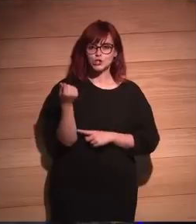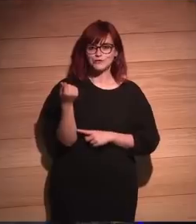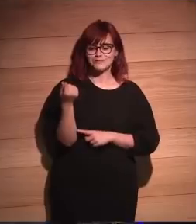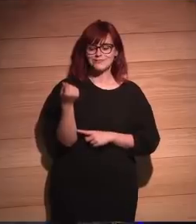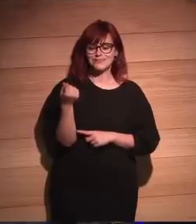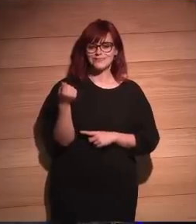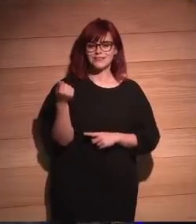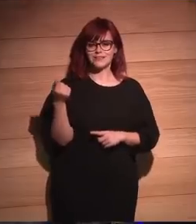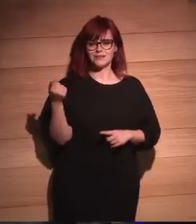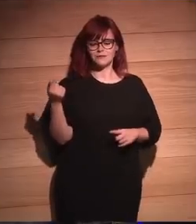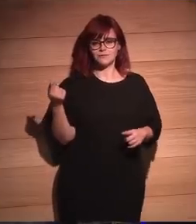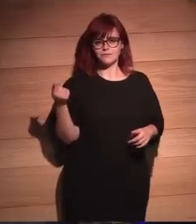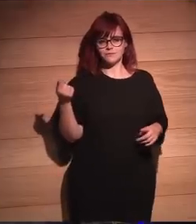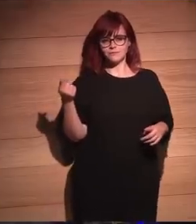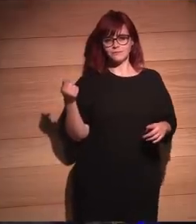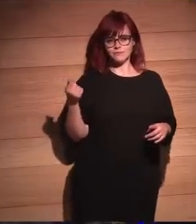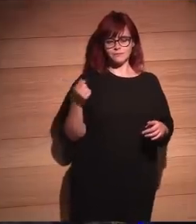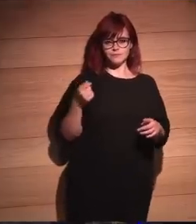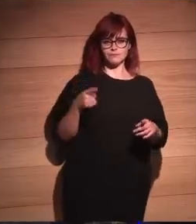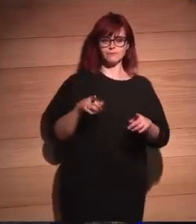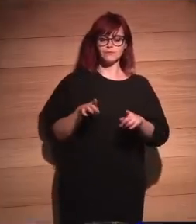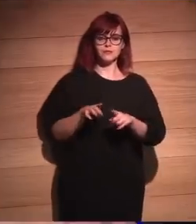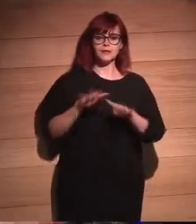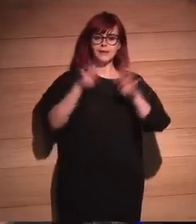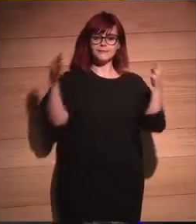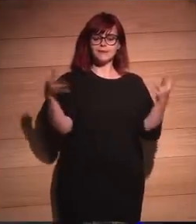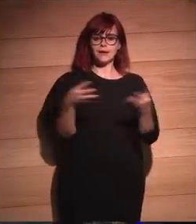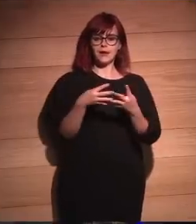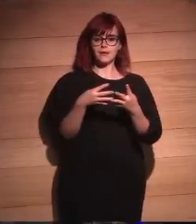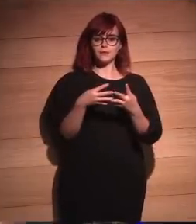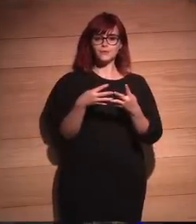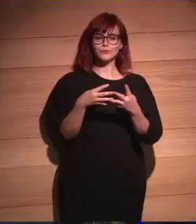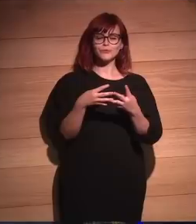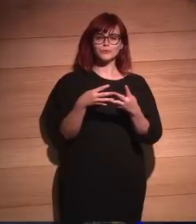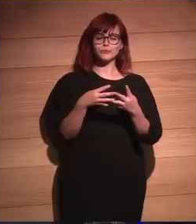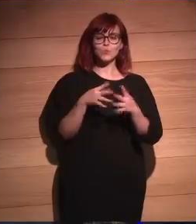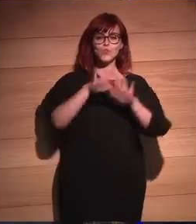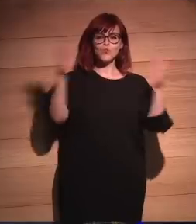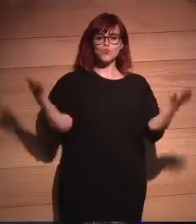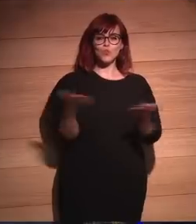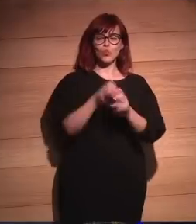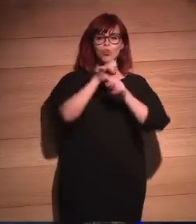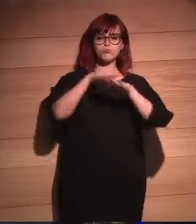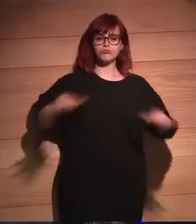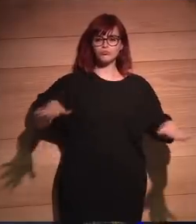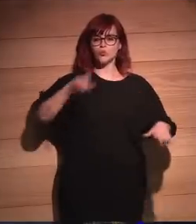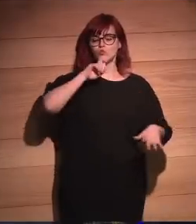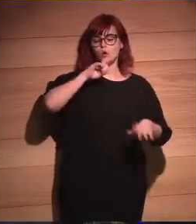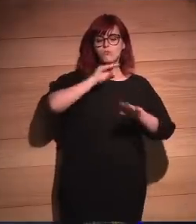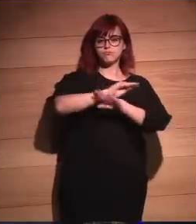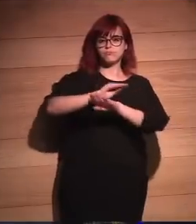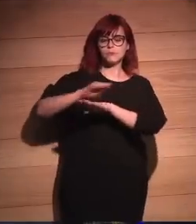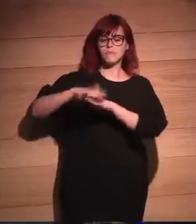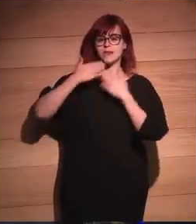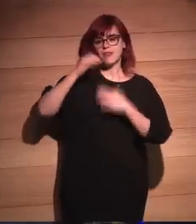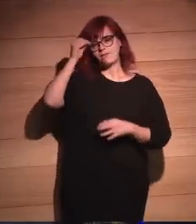mencionaba el general en la presentación, del coste de llevar Internet al el resto del mundo, etcétera. Pues probablemente la propia